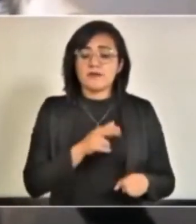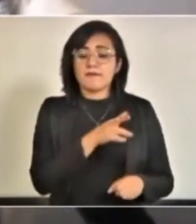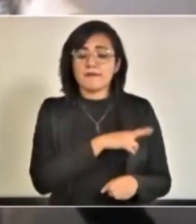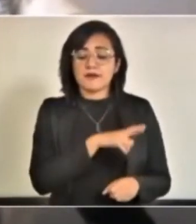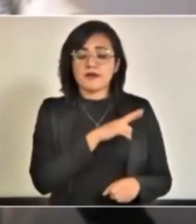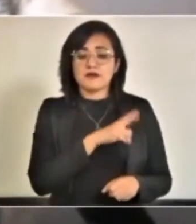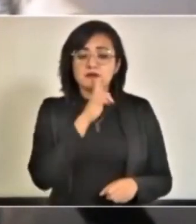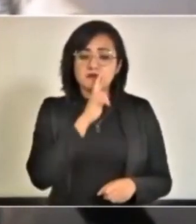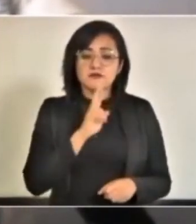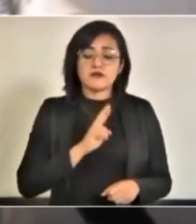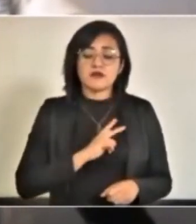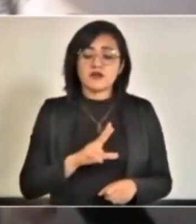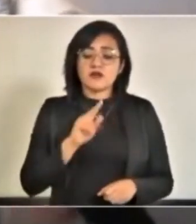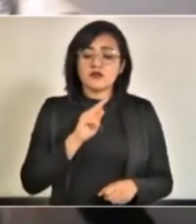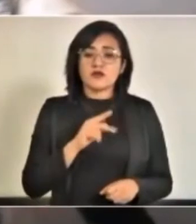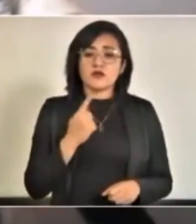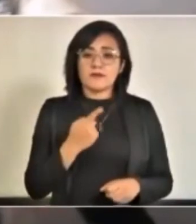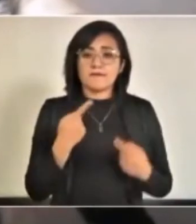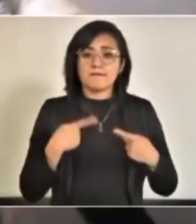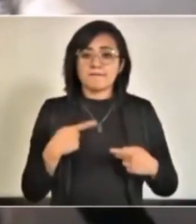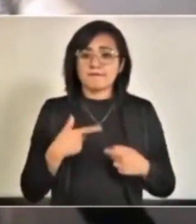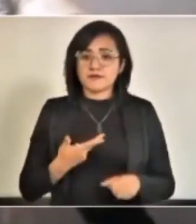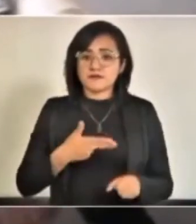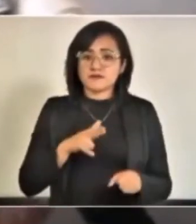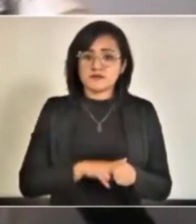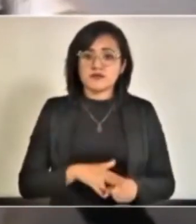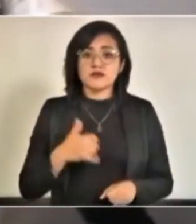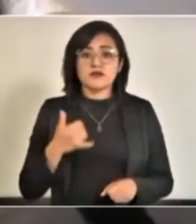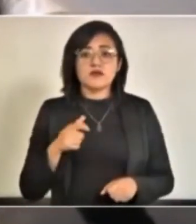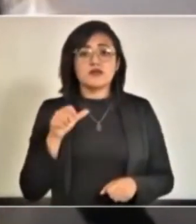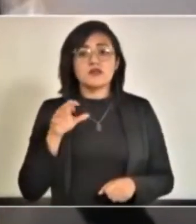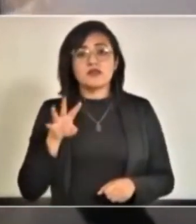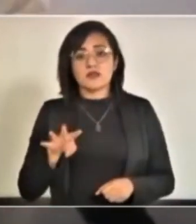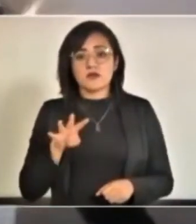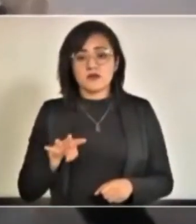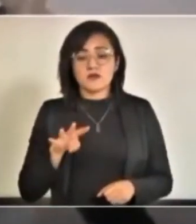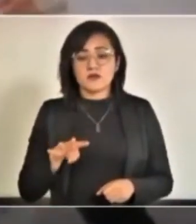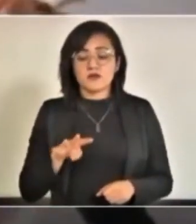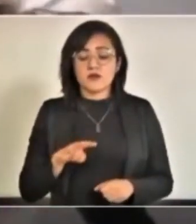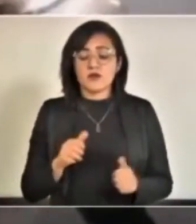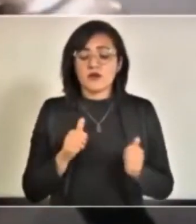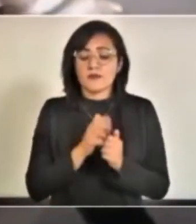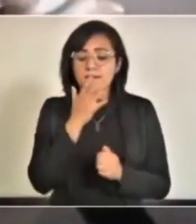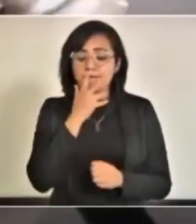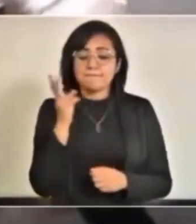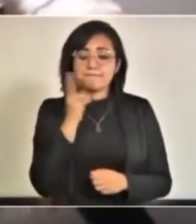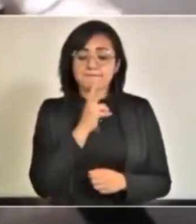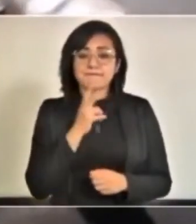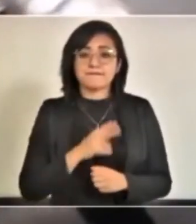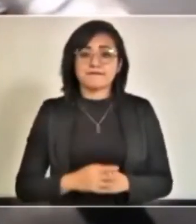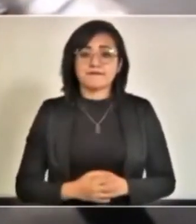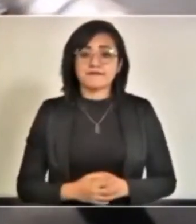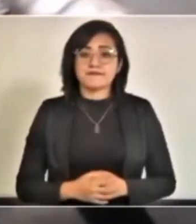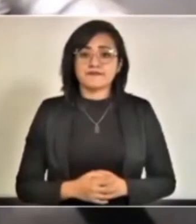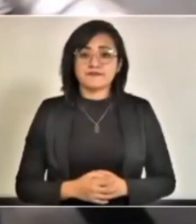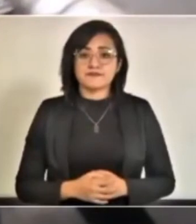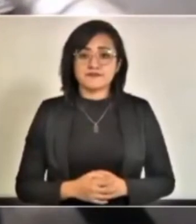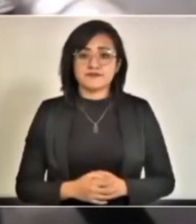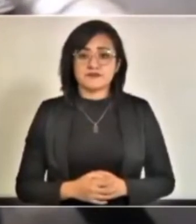nos reportan 81 pacientes hospitalizados y 19 con ventilación asistida